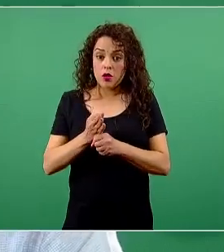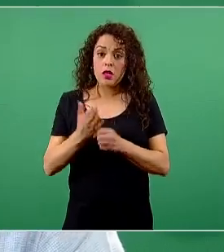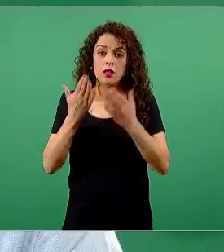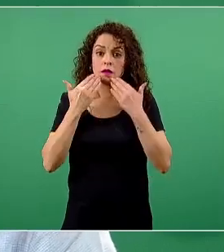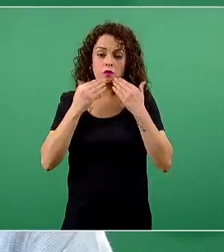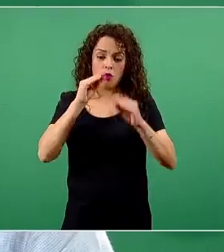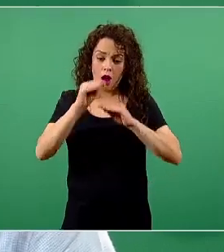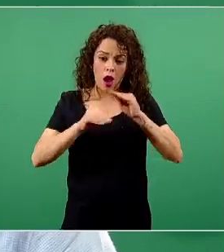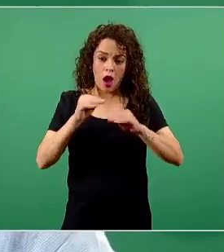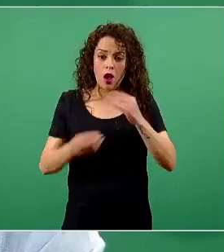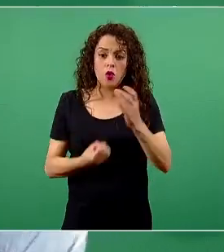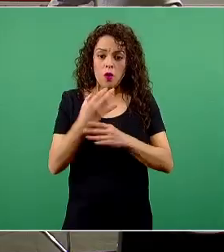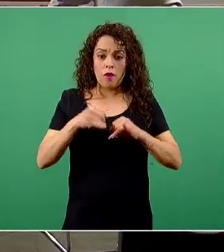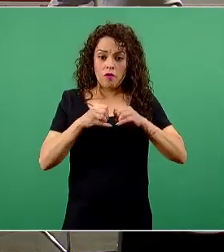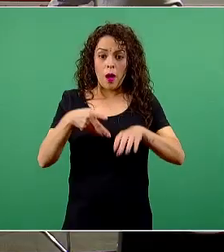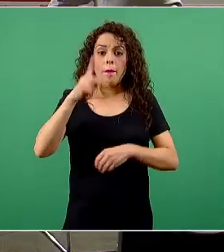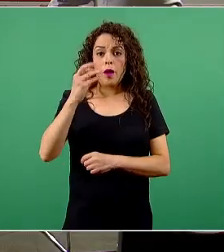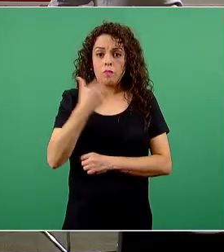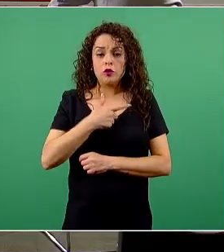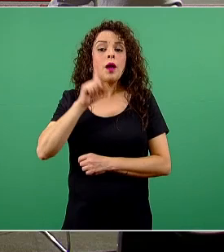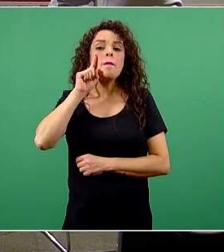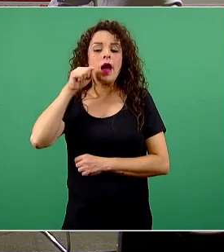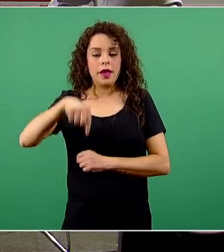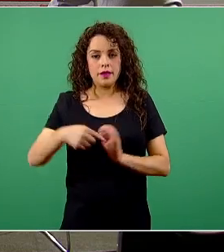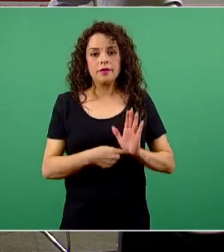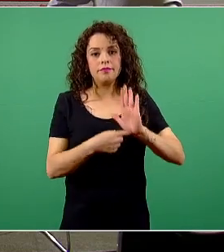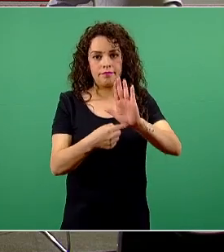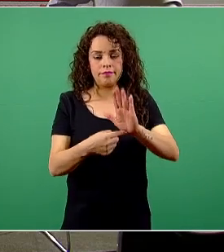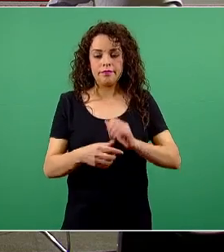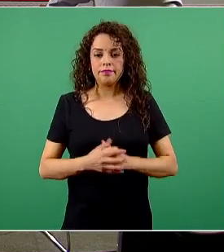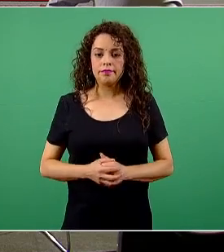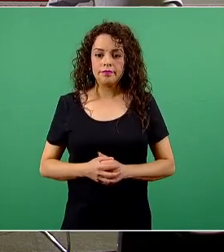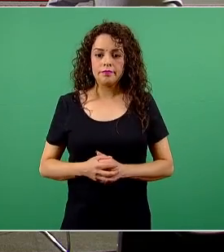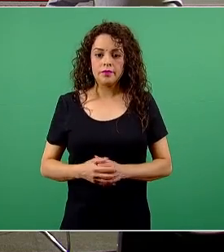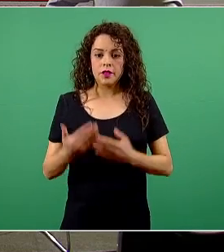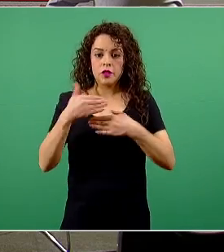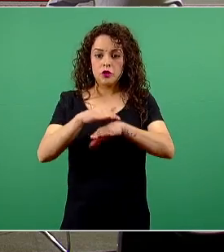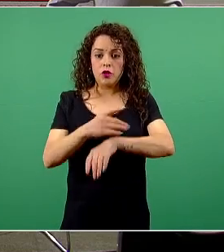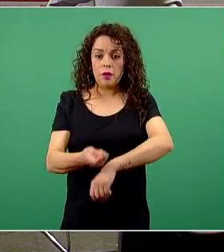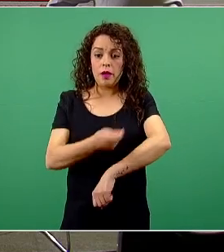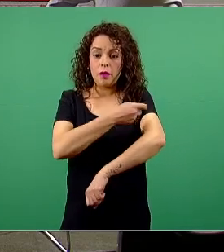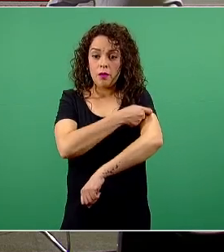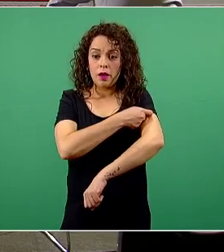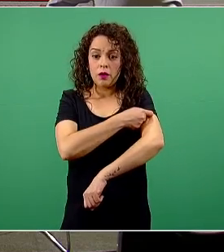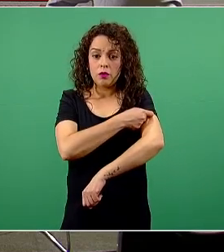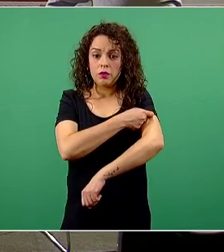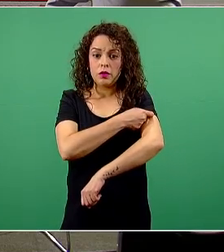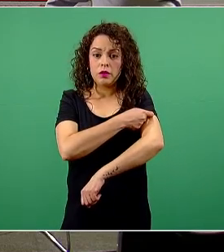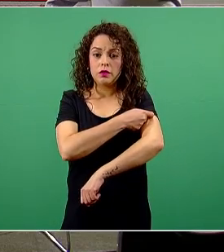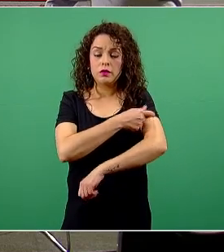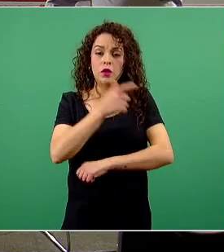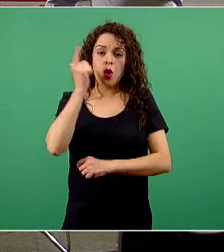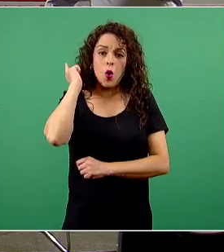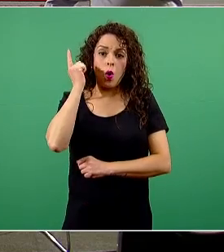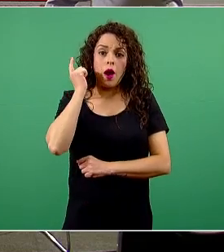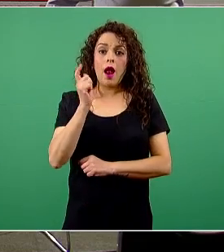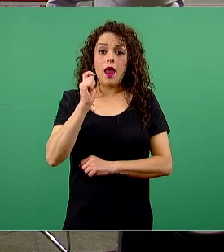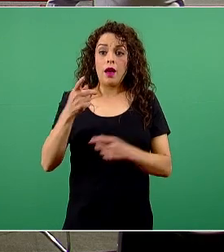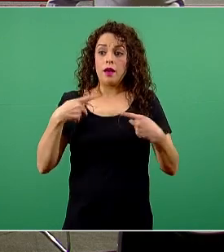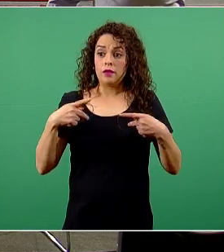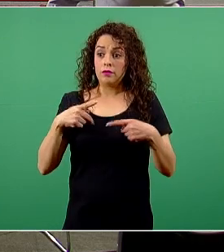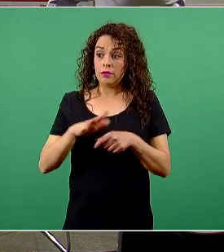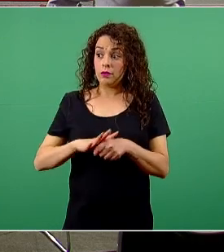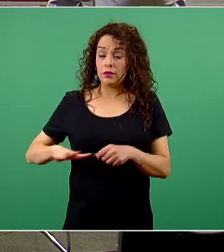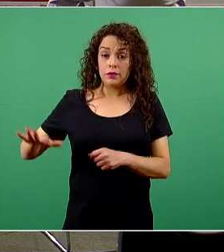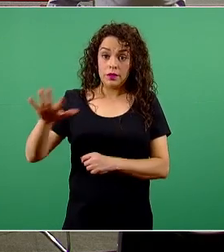mañana la presentamos. Adelante. En el caso de las vacunas esperamos que la aceptación de la población